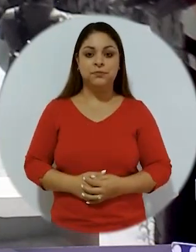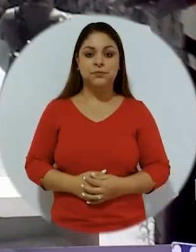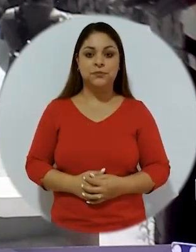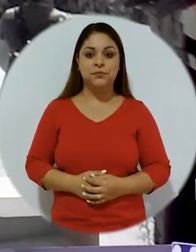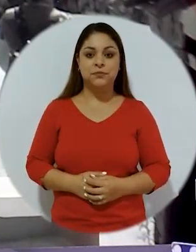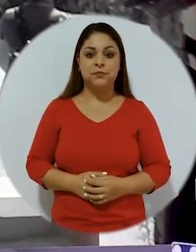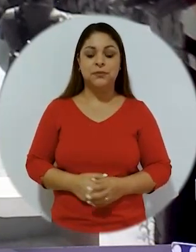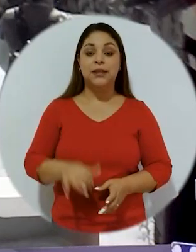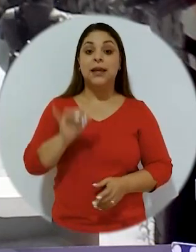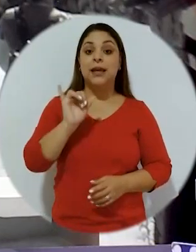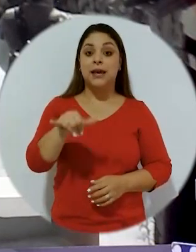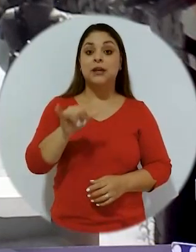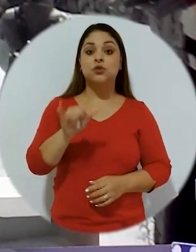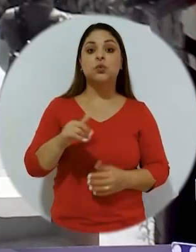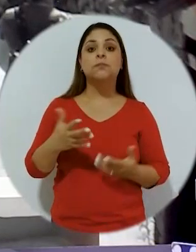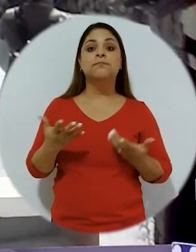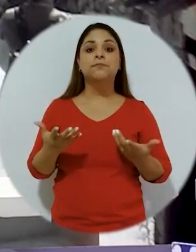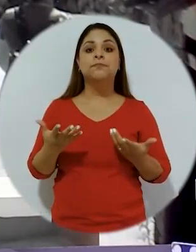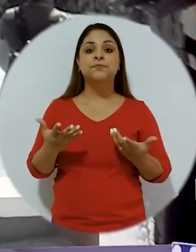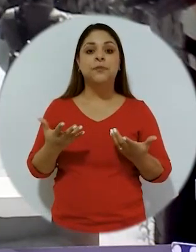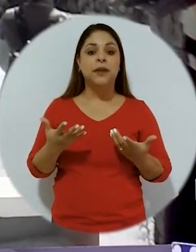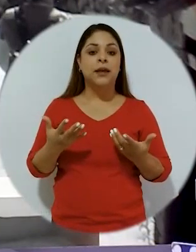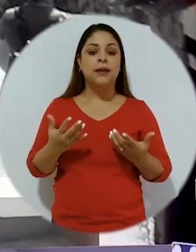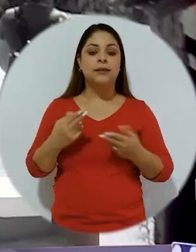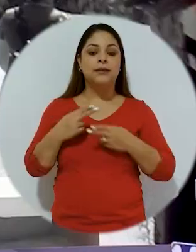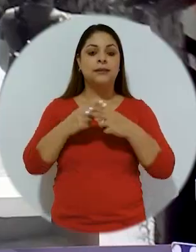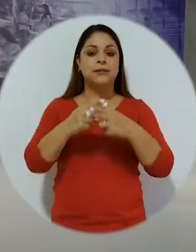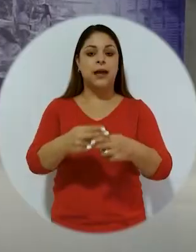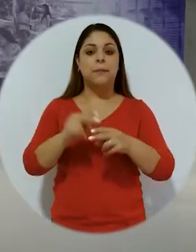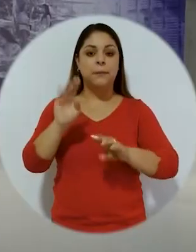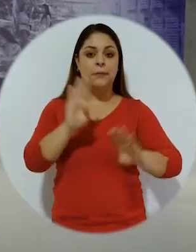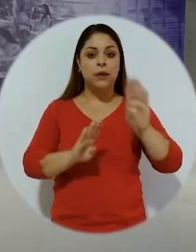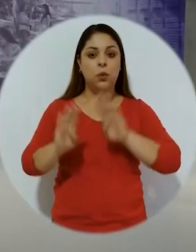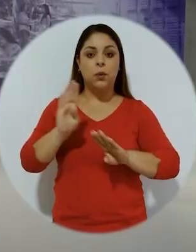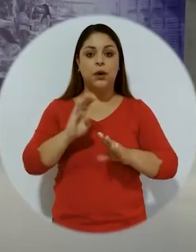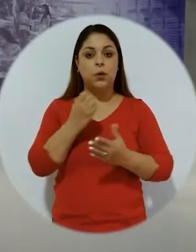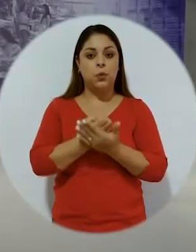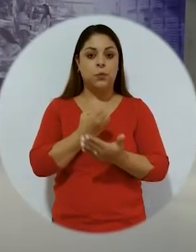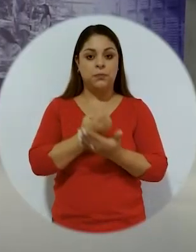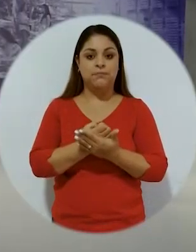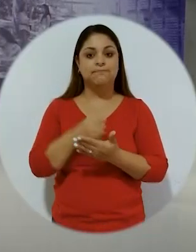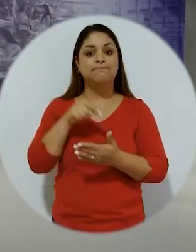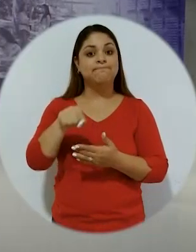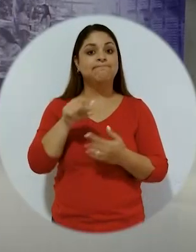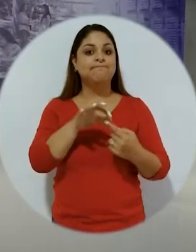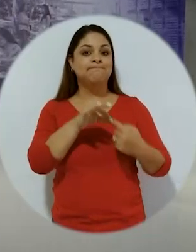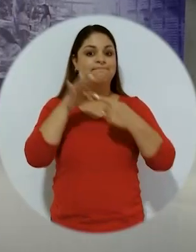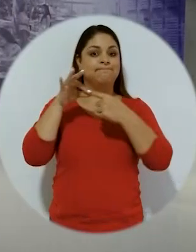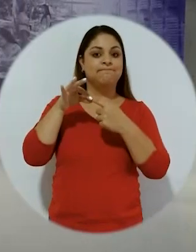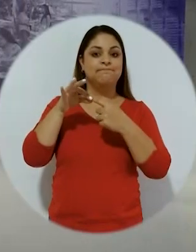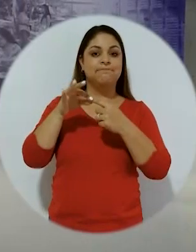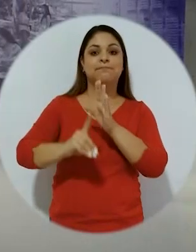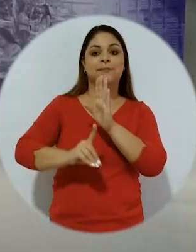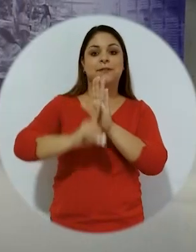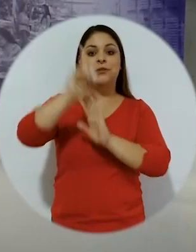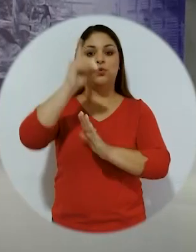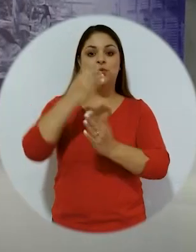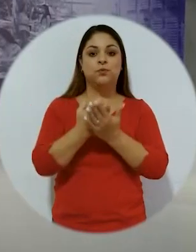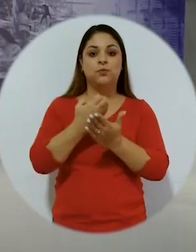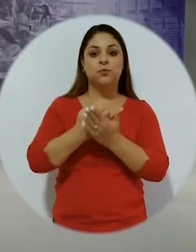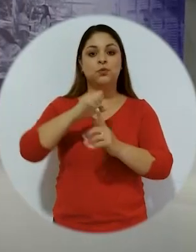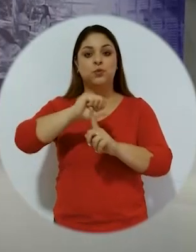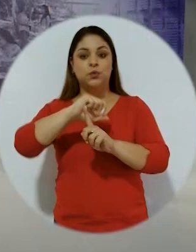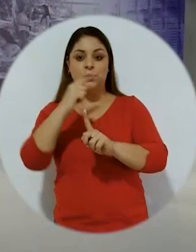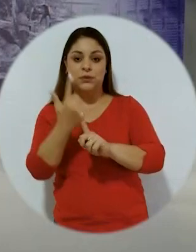esto se engarza en lo que se ha denominado la bioeconomía, que es el pilar fundamental para el desarrollo económico,